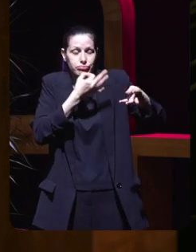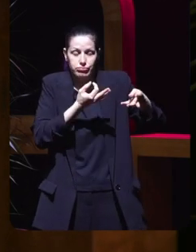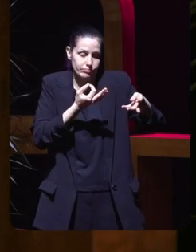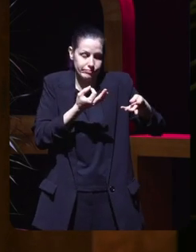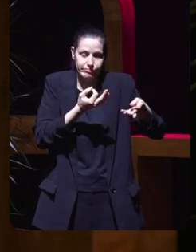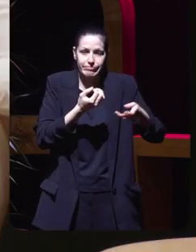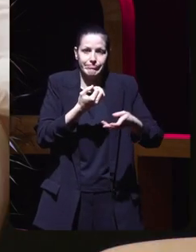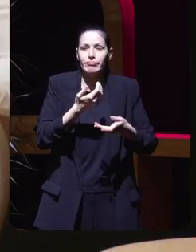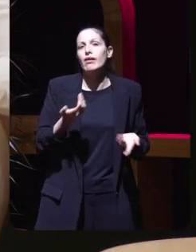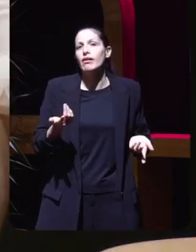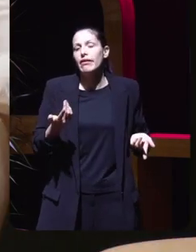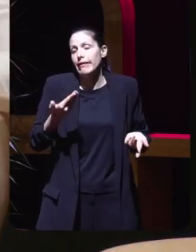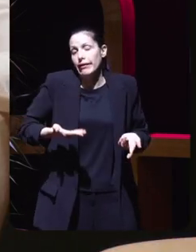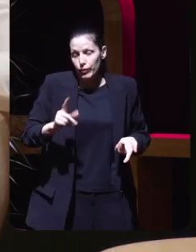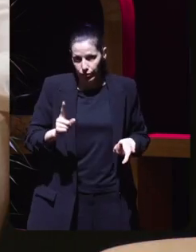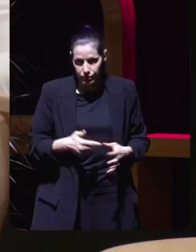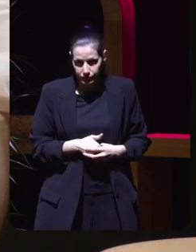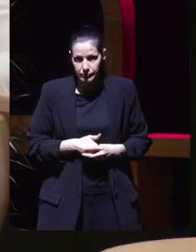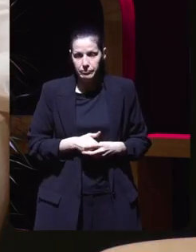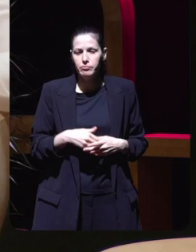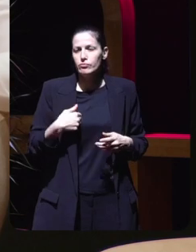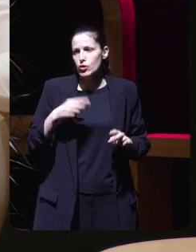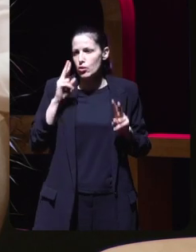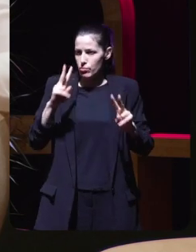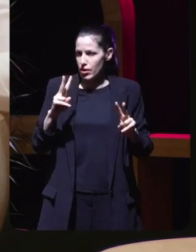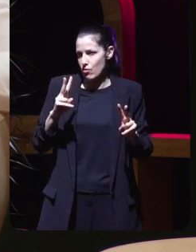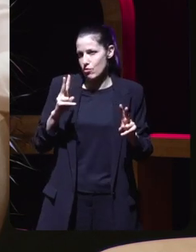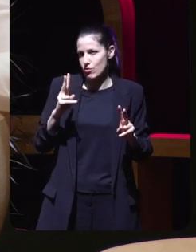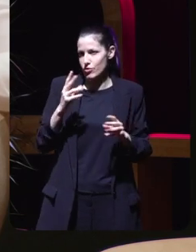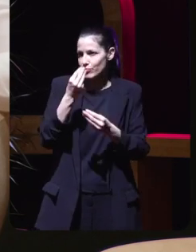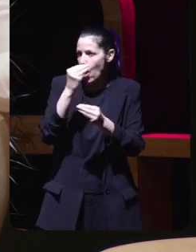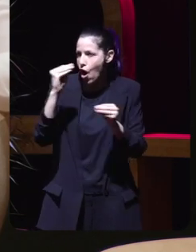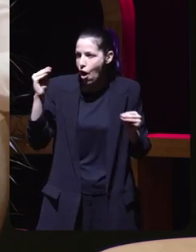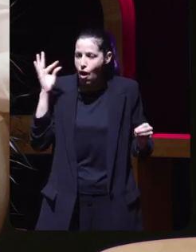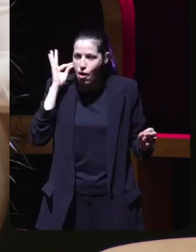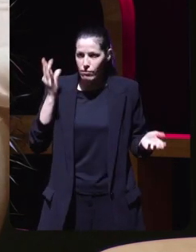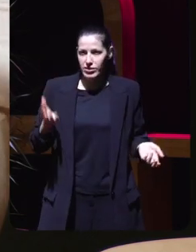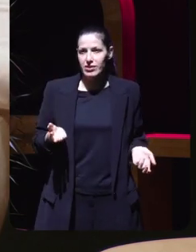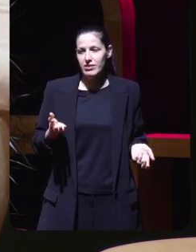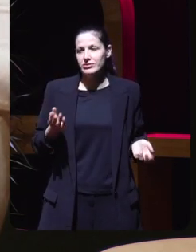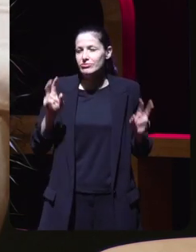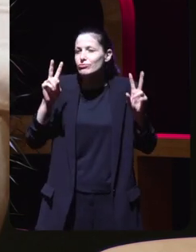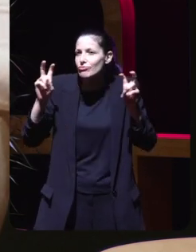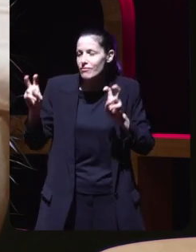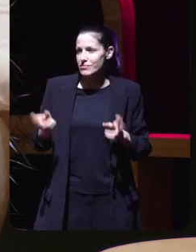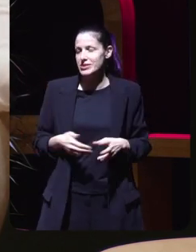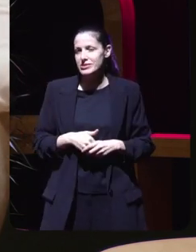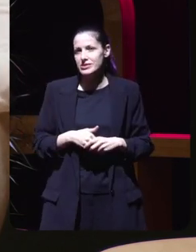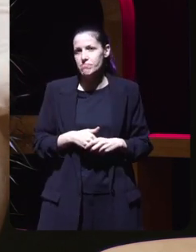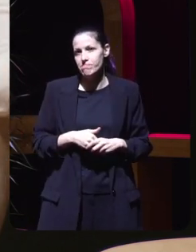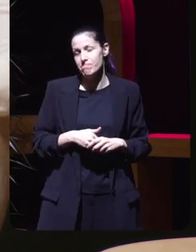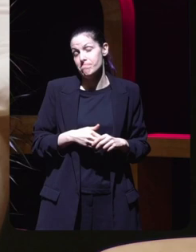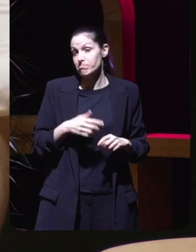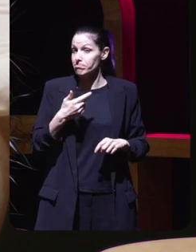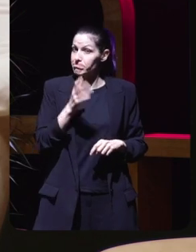sí que es verdad y por aquí hay bastantes caras nuevas que estoy regañando ahora mismo sí que